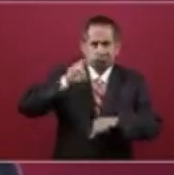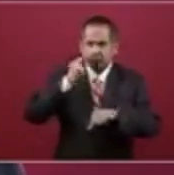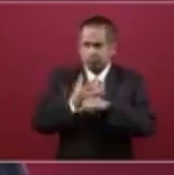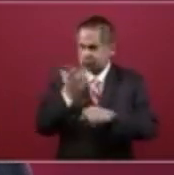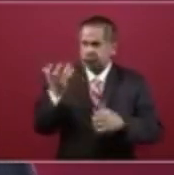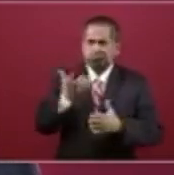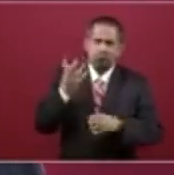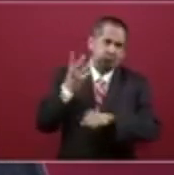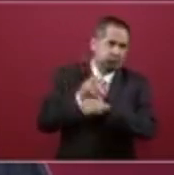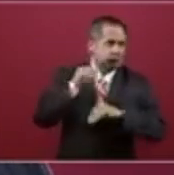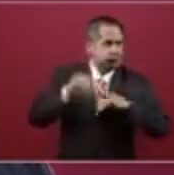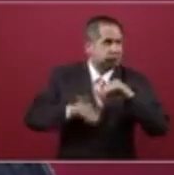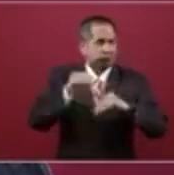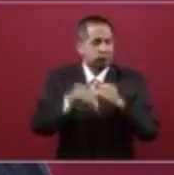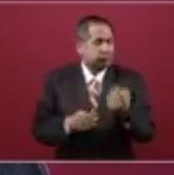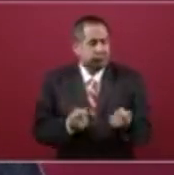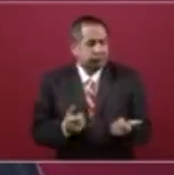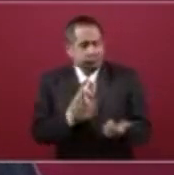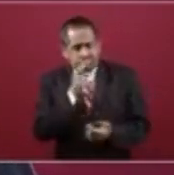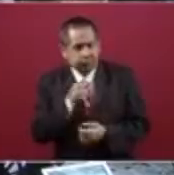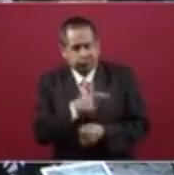obras. Se